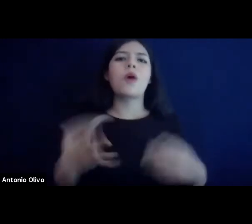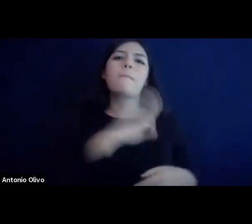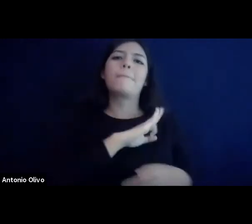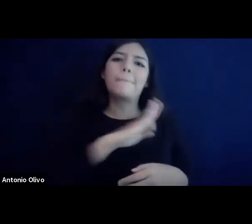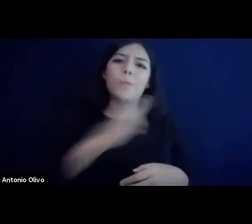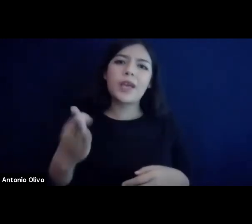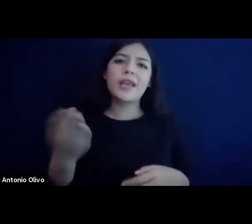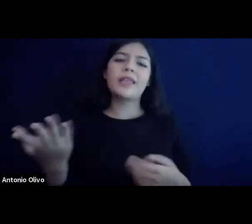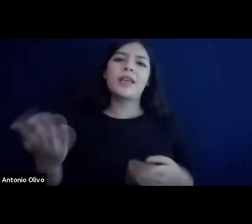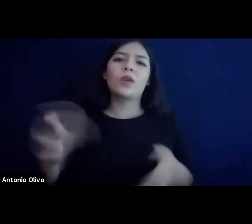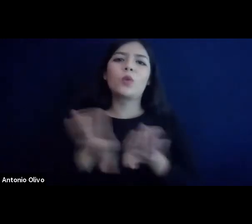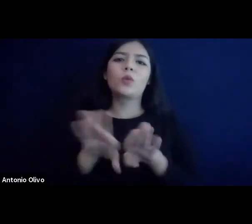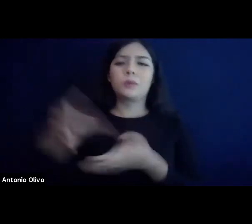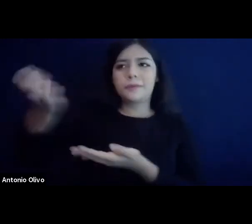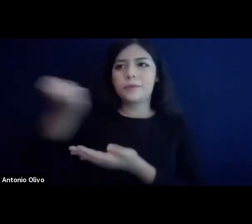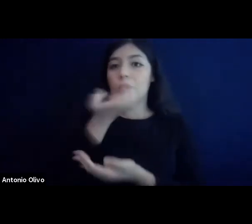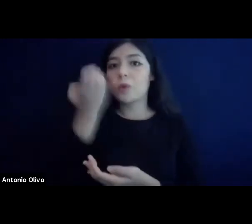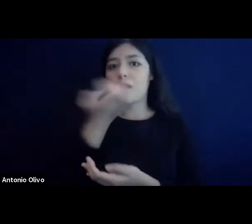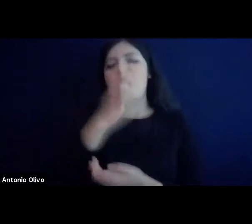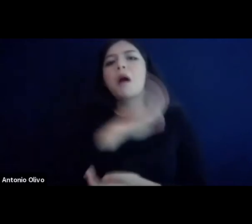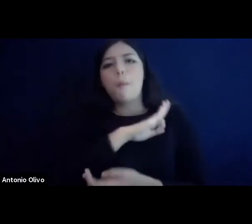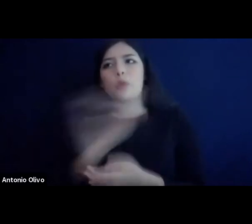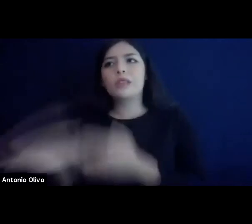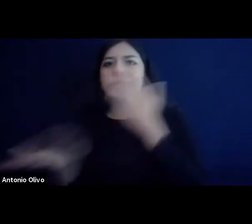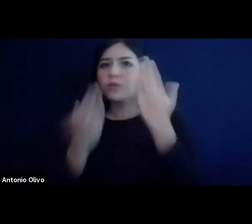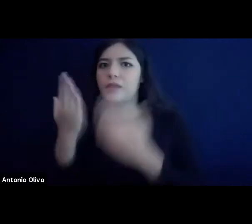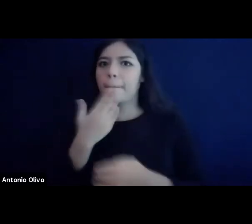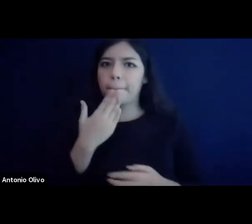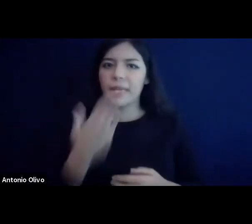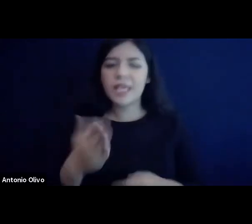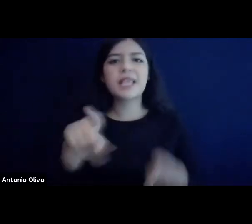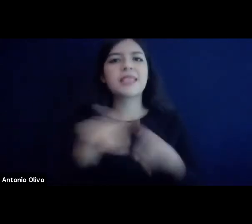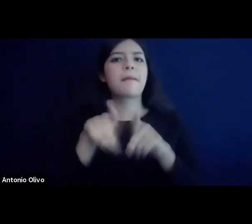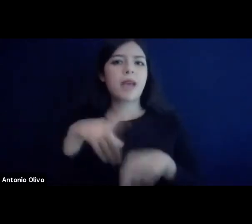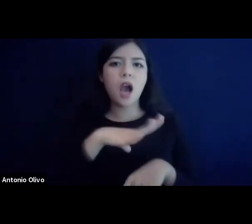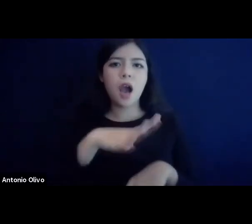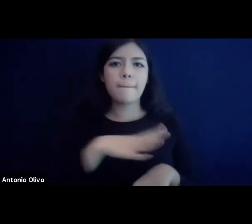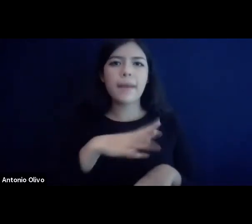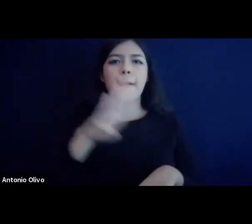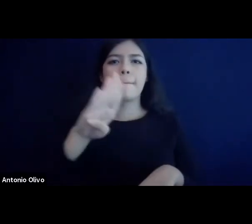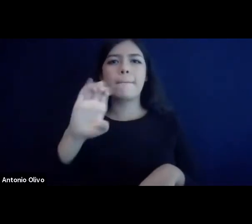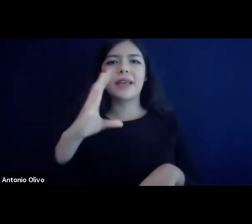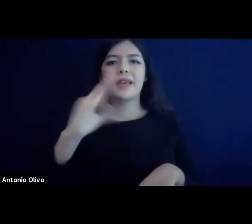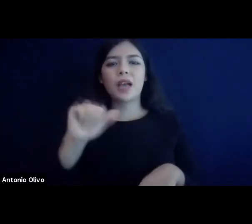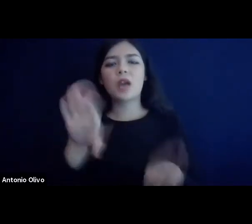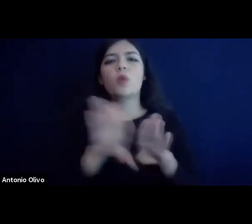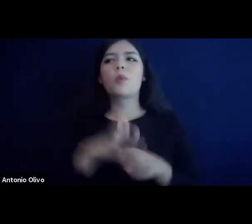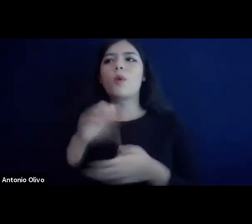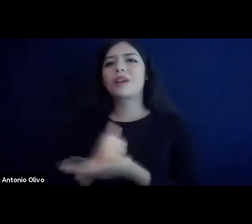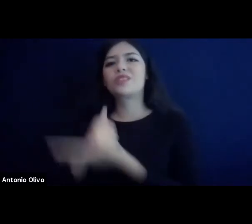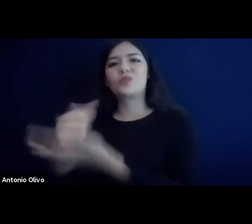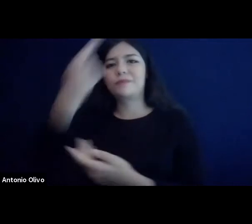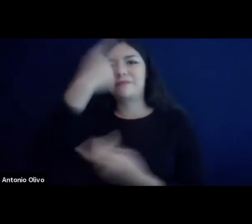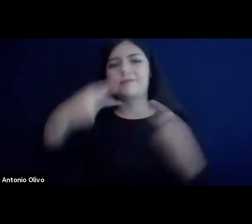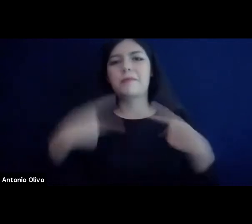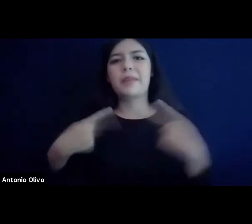arquitectónica, material, también se vio el tema de becas para los estudiantes con discapacidad, porque